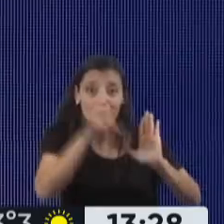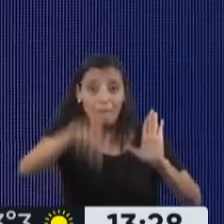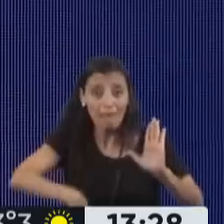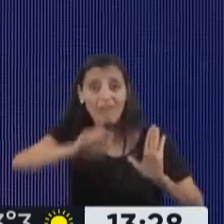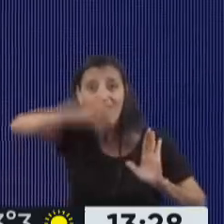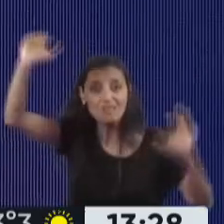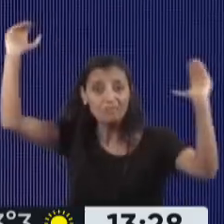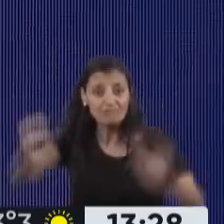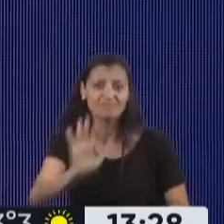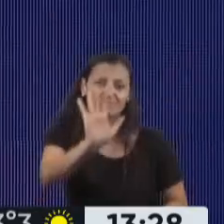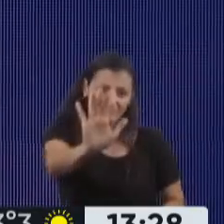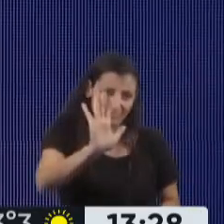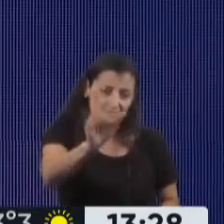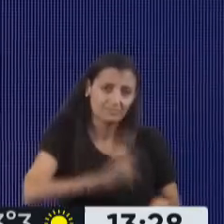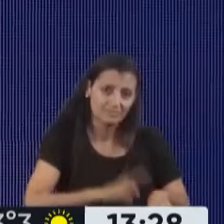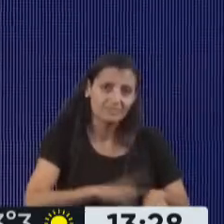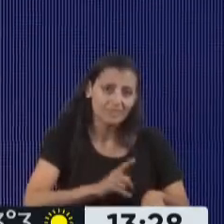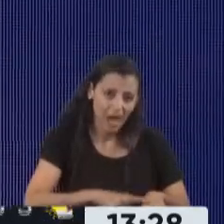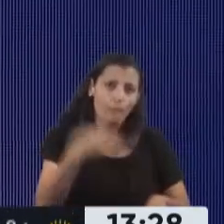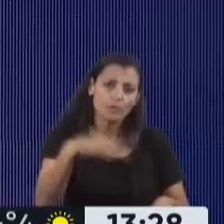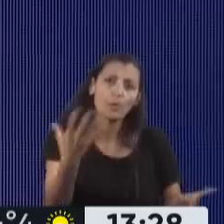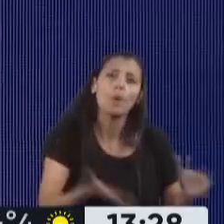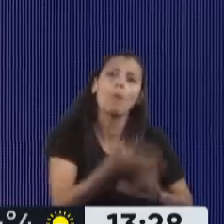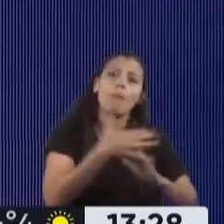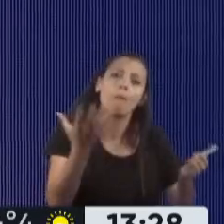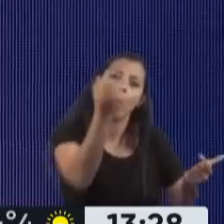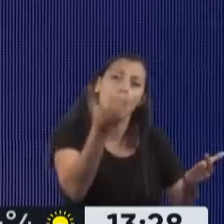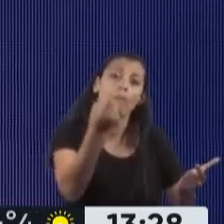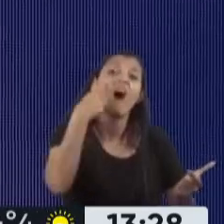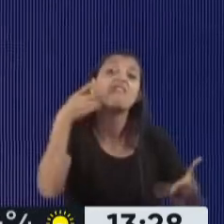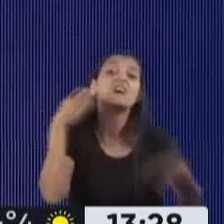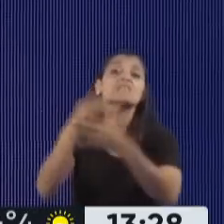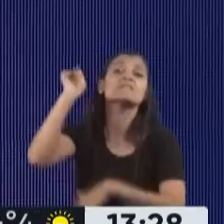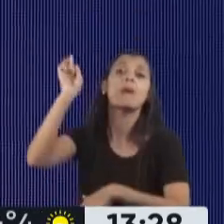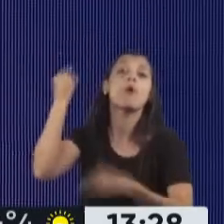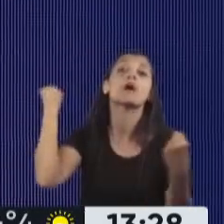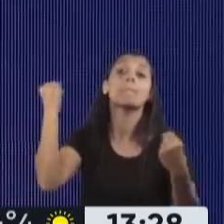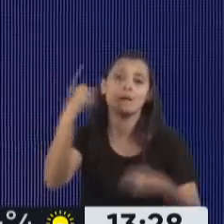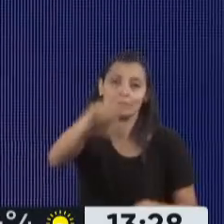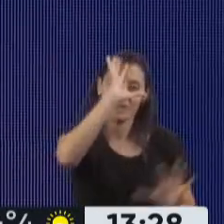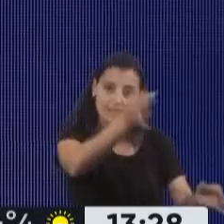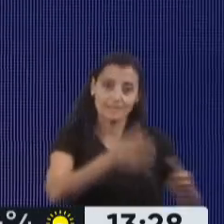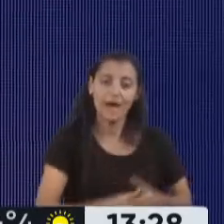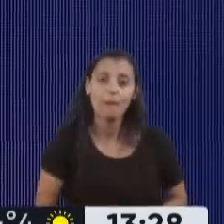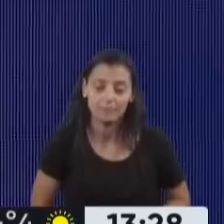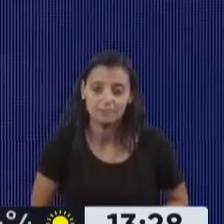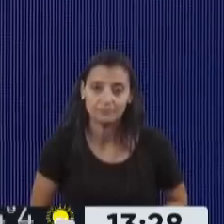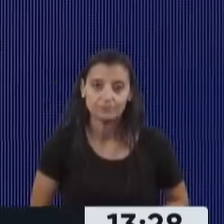Digo, esperen que lleguemos y lo logremos en consumidor y vamos a ver qué pasa con el cepo después. Ya se lo saben, obvio que lo